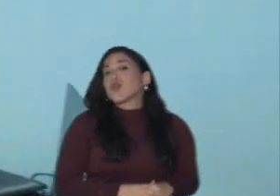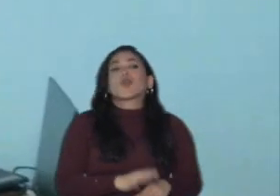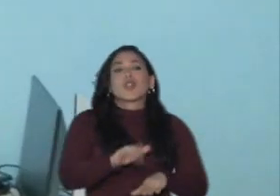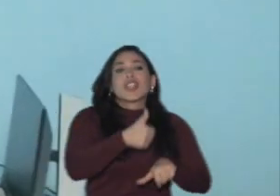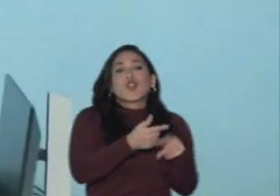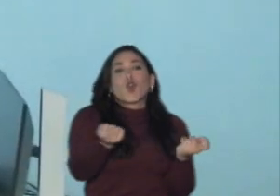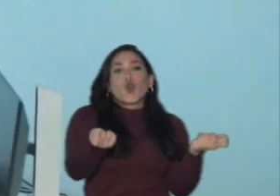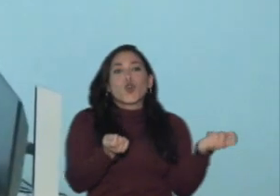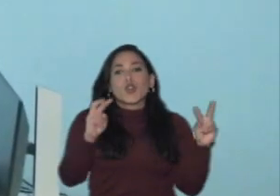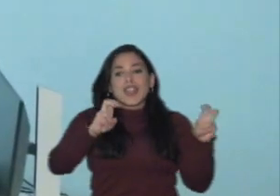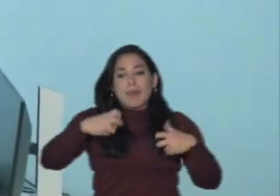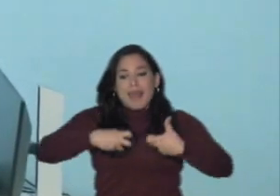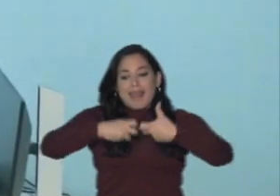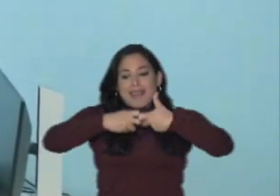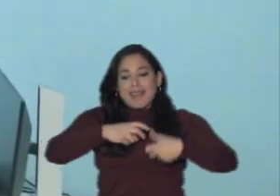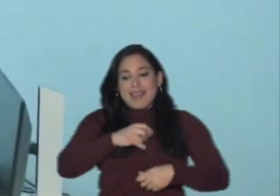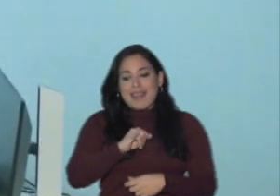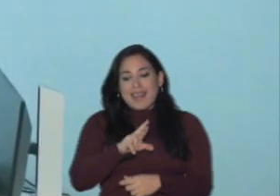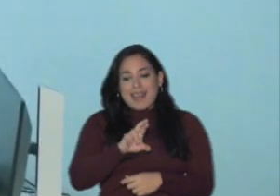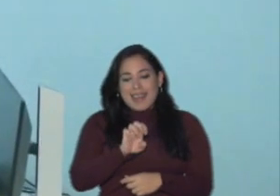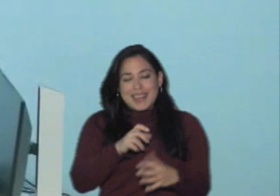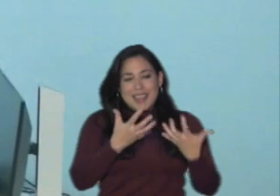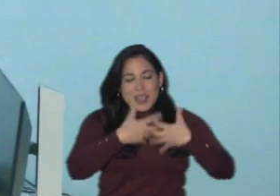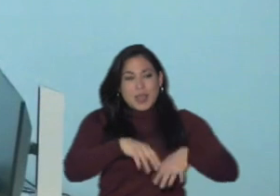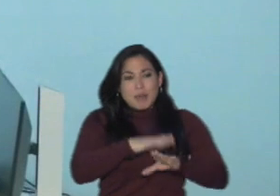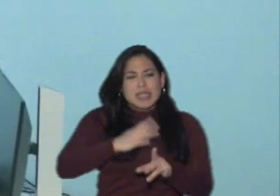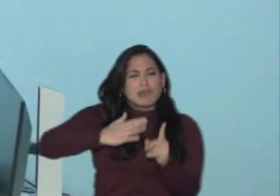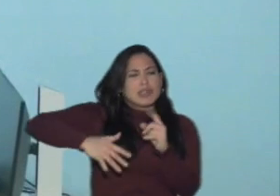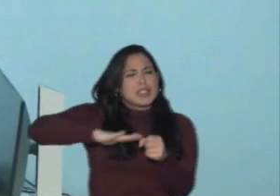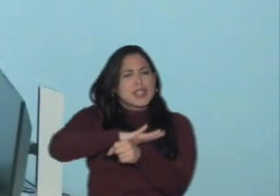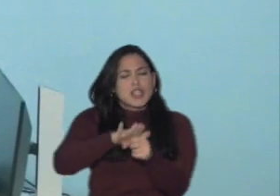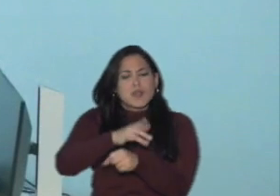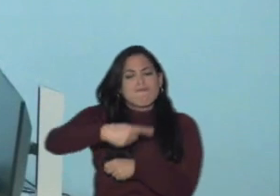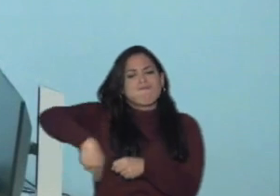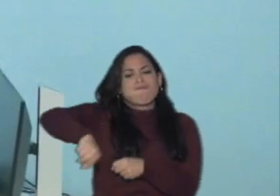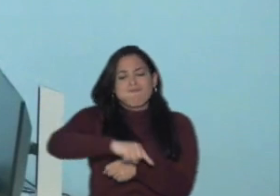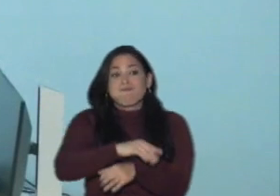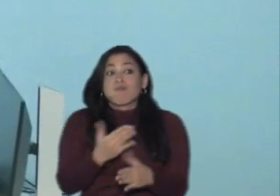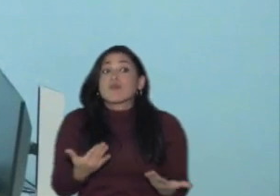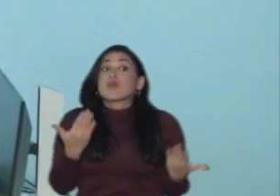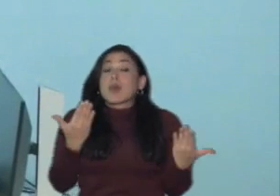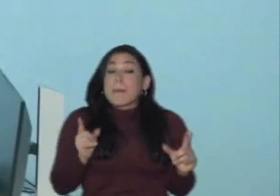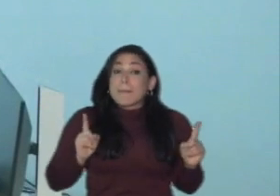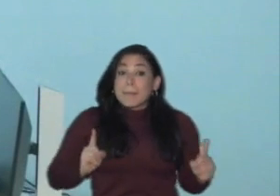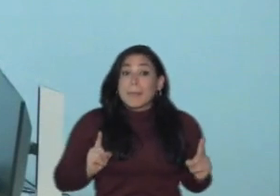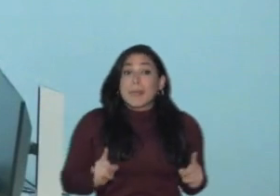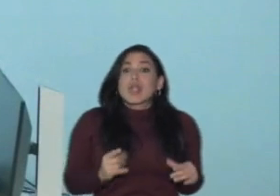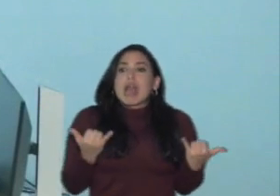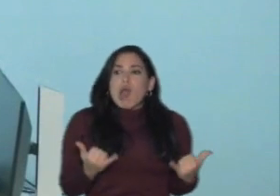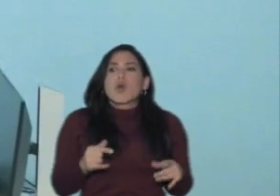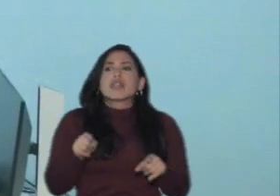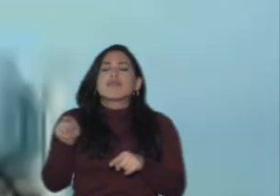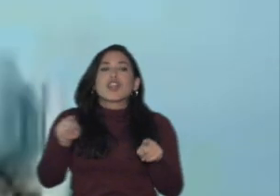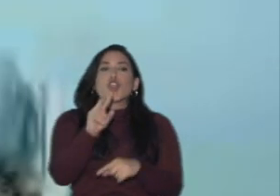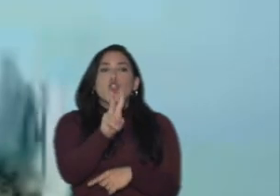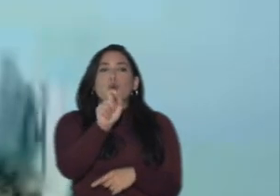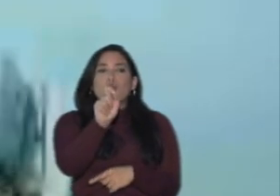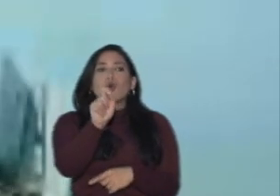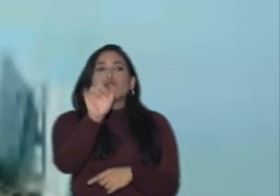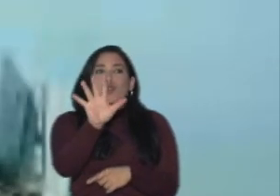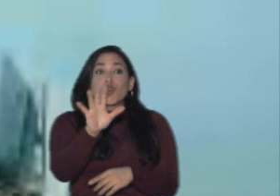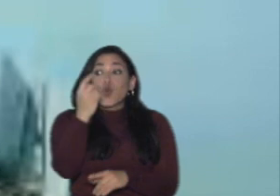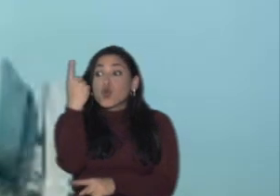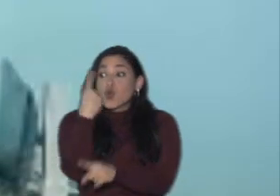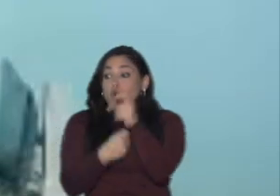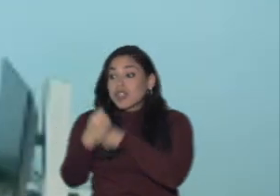director de control de energía de la empresa Aire, sobre este fenómeno que se está dando. Está marcando, sin embargo, una reducción de 2 puntos ya en